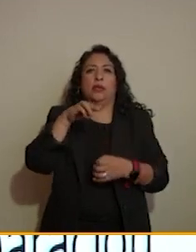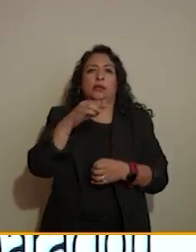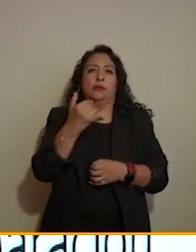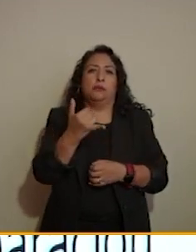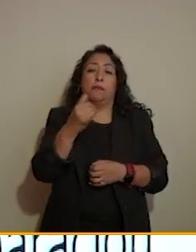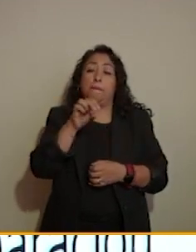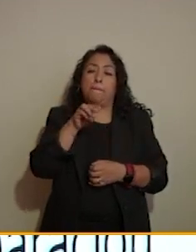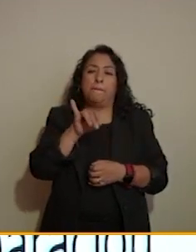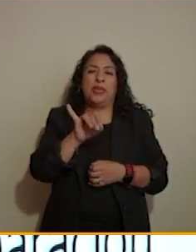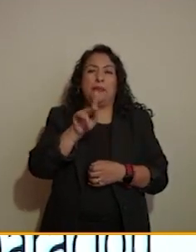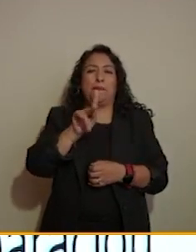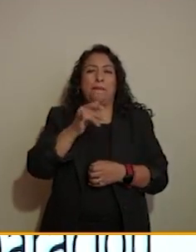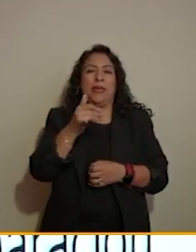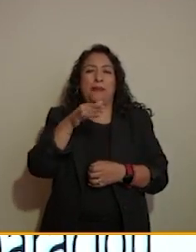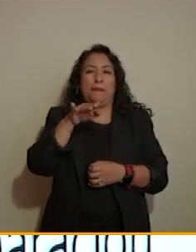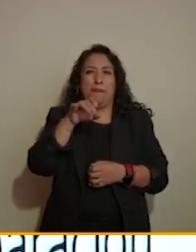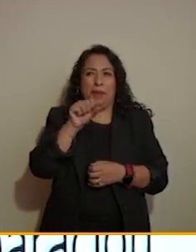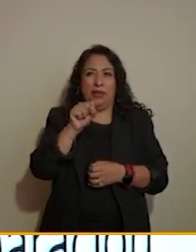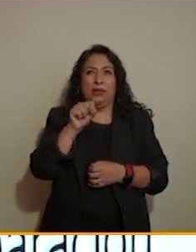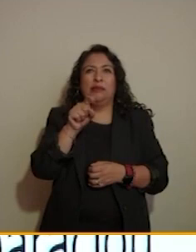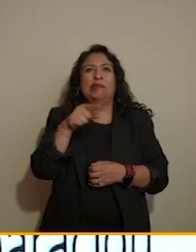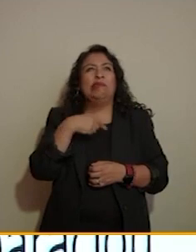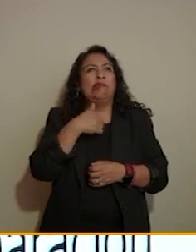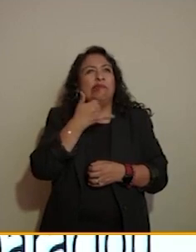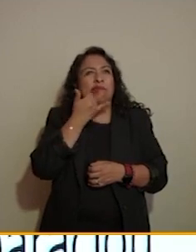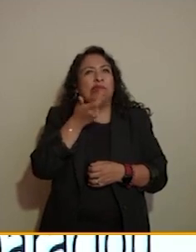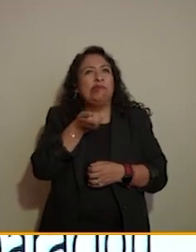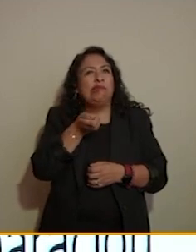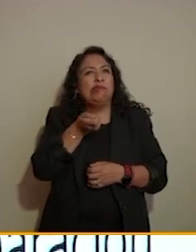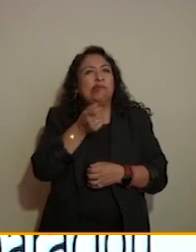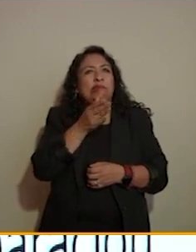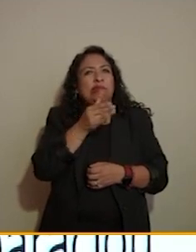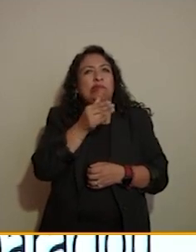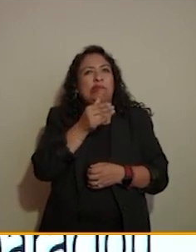Y luego pueden… Estoy batallando con esta cosa.